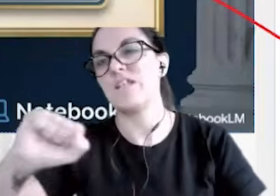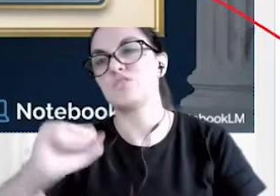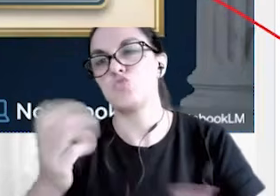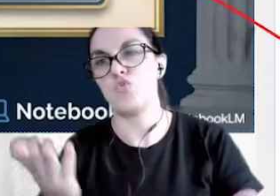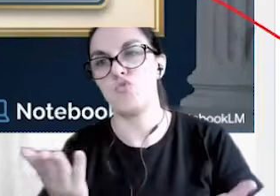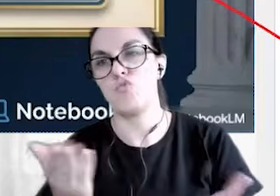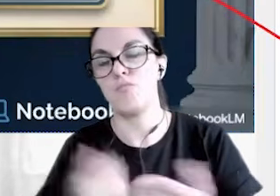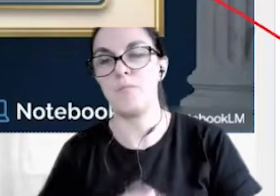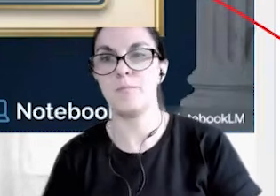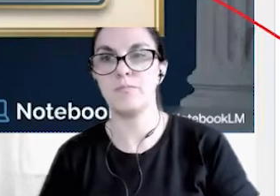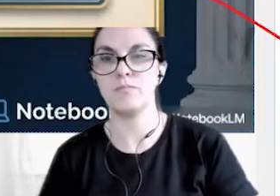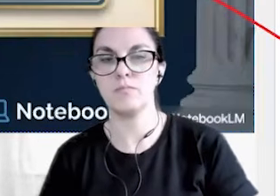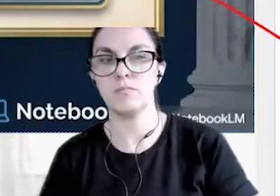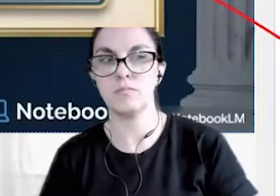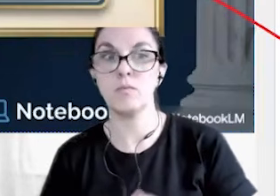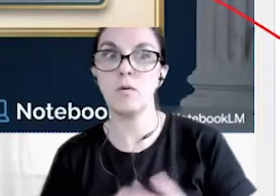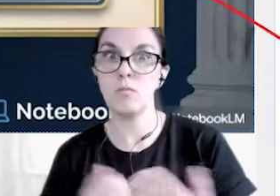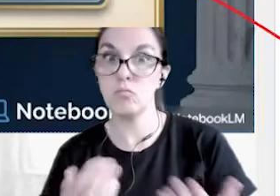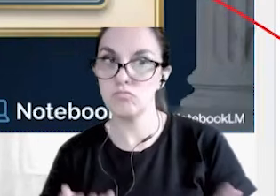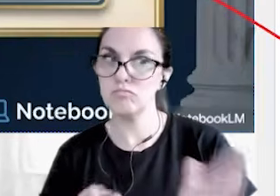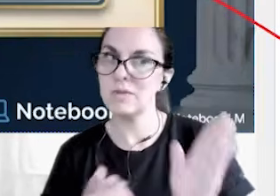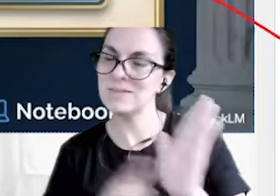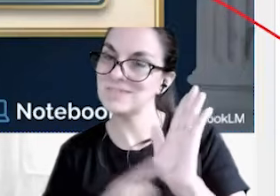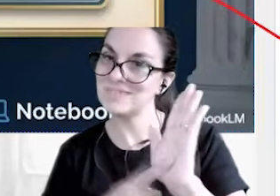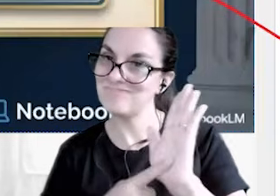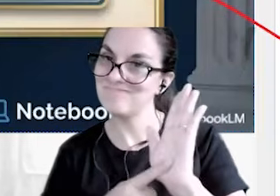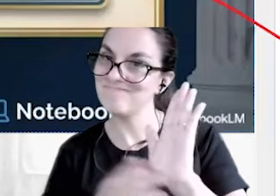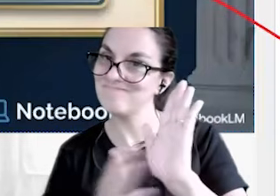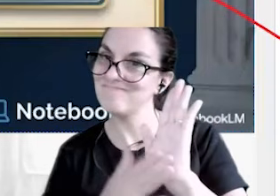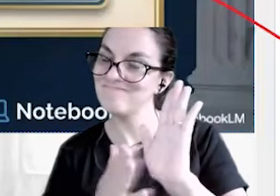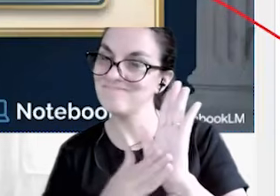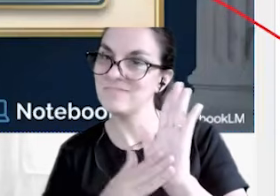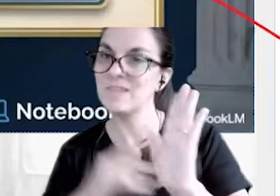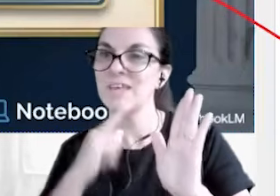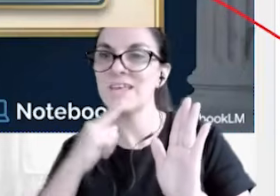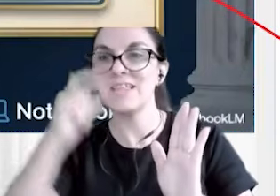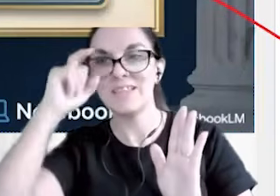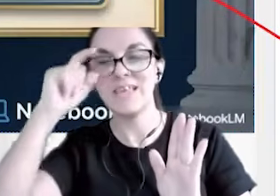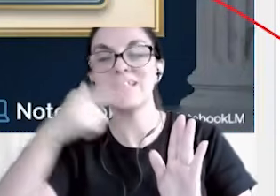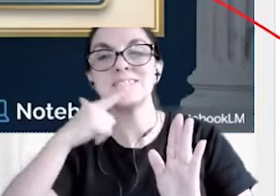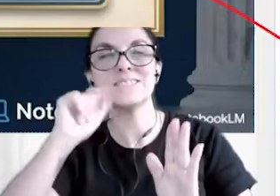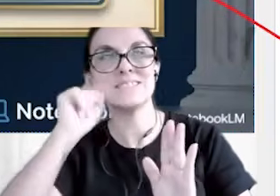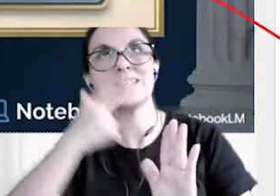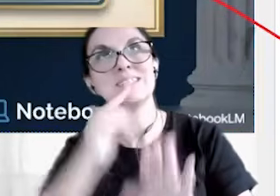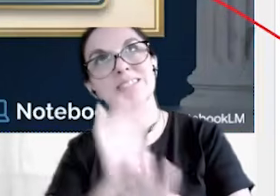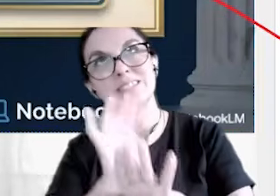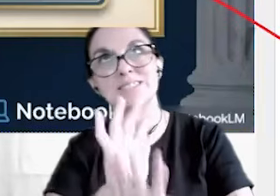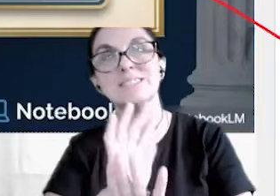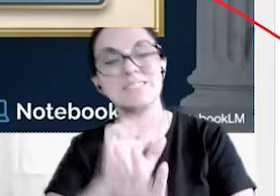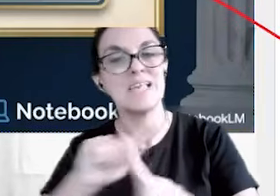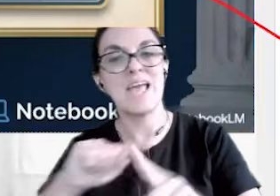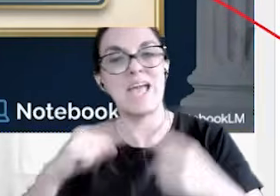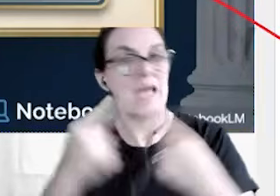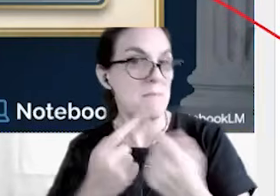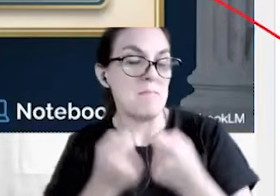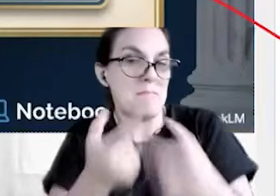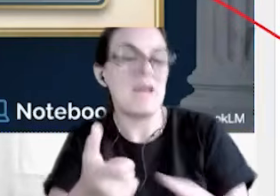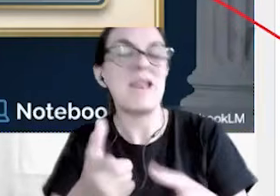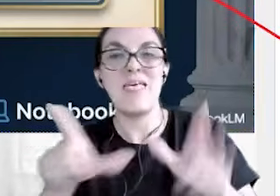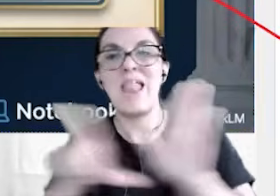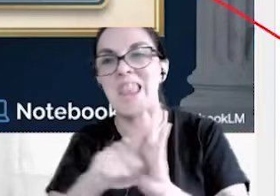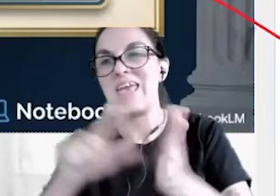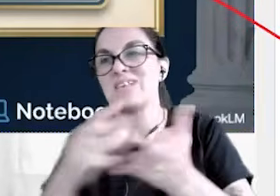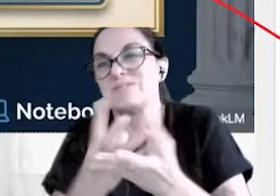Entonces, se pusieron a analizar, esa era la tesis, digamos, de la Cámara para no otorgar la ley penal más benigna,